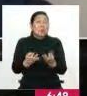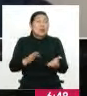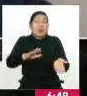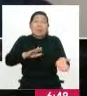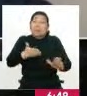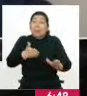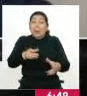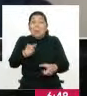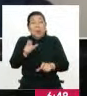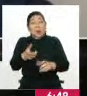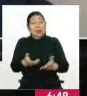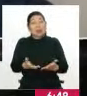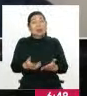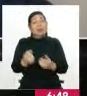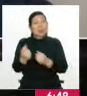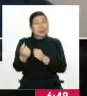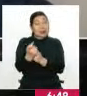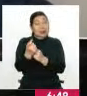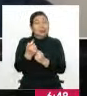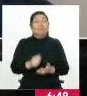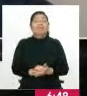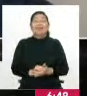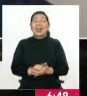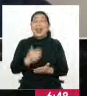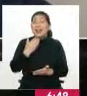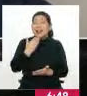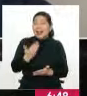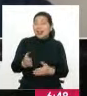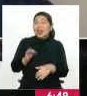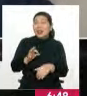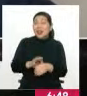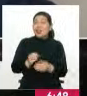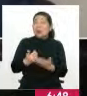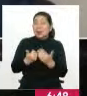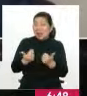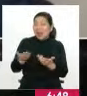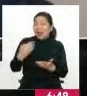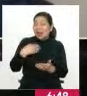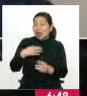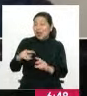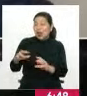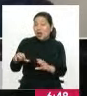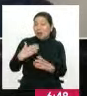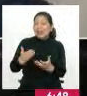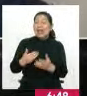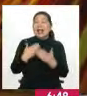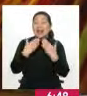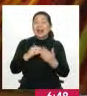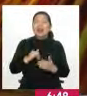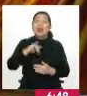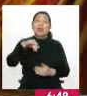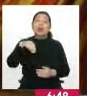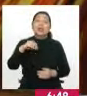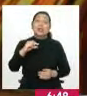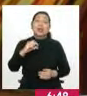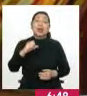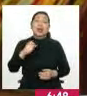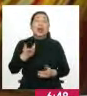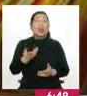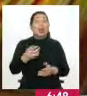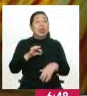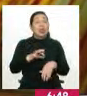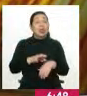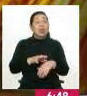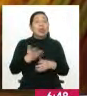muertes, ¿no? Y enseñanzas también. Doctor, gracias. Muy amable. Muchas gracias. Hasta luego. El doctor José González Zamora, infectólogo del